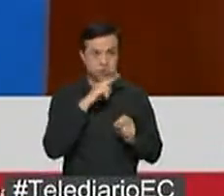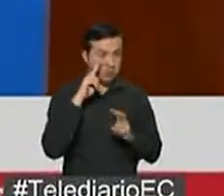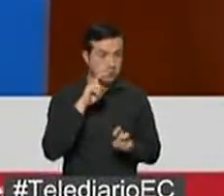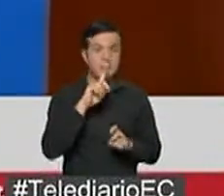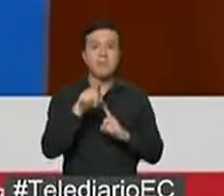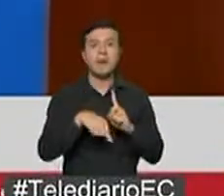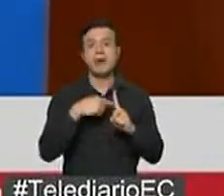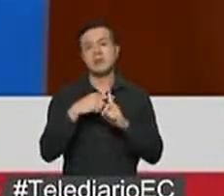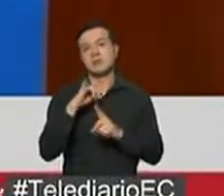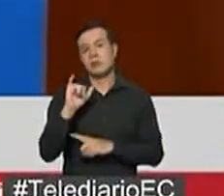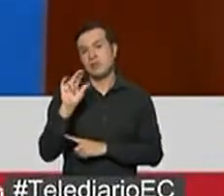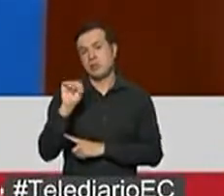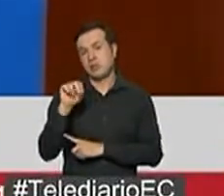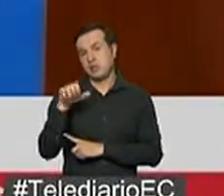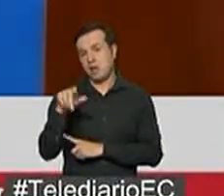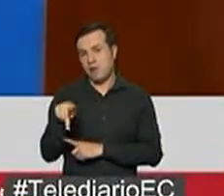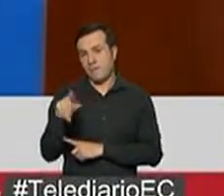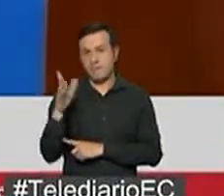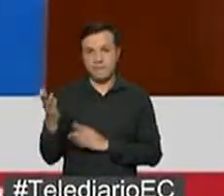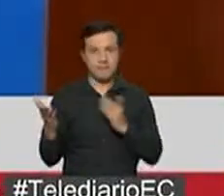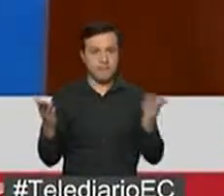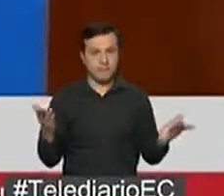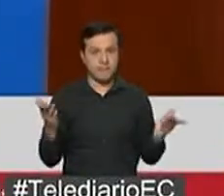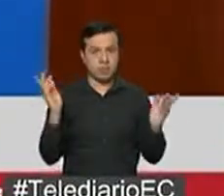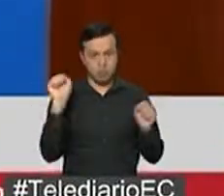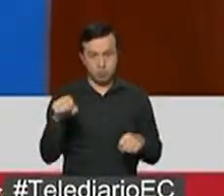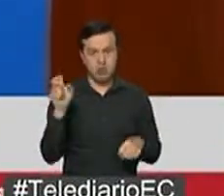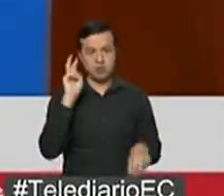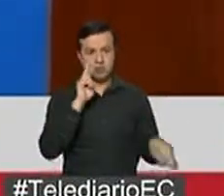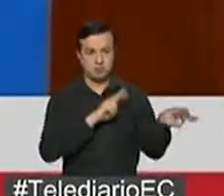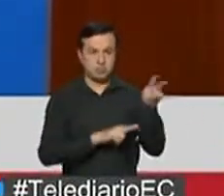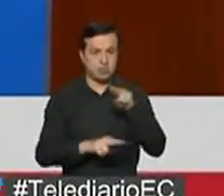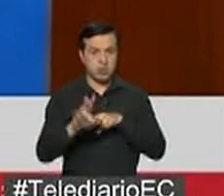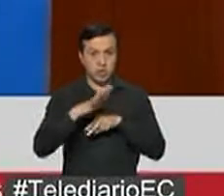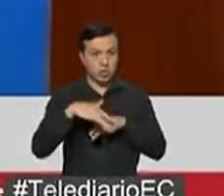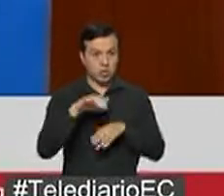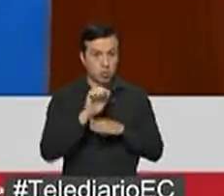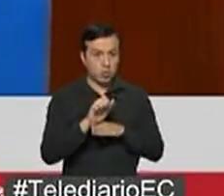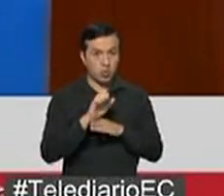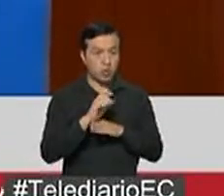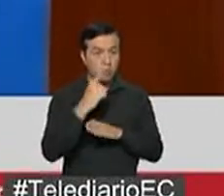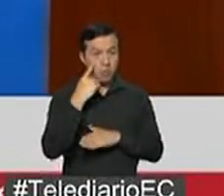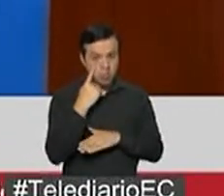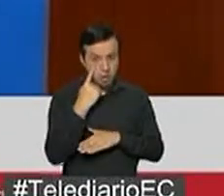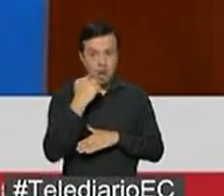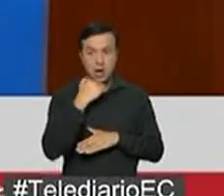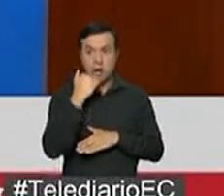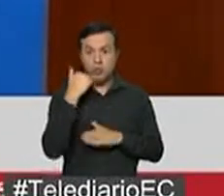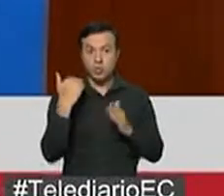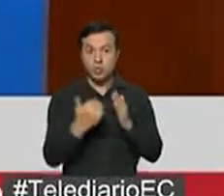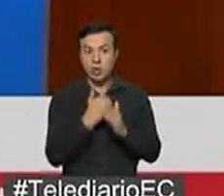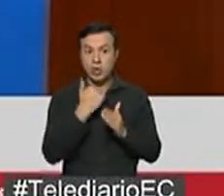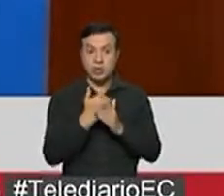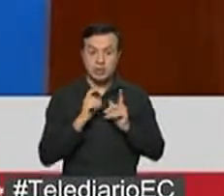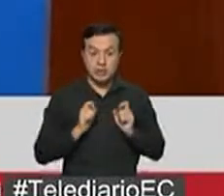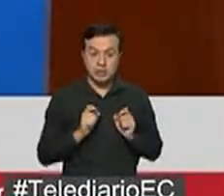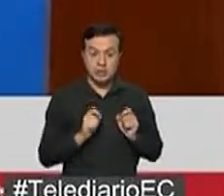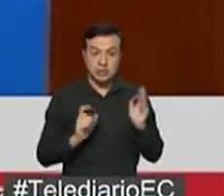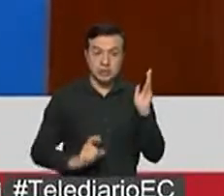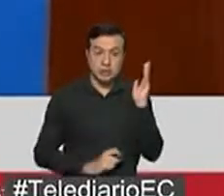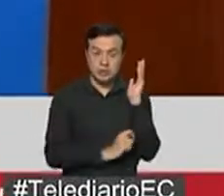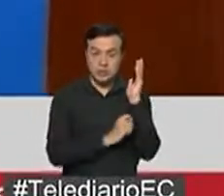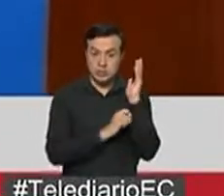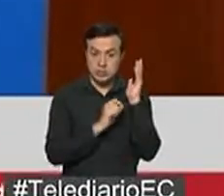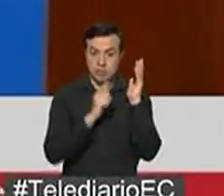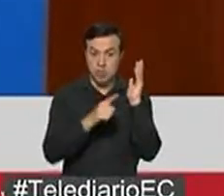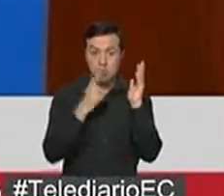para que para que tengamos la capacidad de ser diagnóstico aquí en el ecuador de posibles brotes de fusión hasta cuatro y no tengamos que